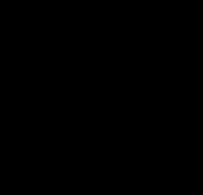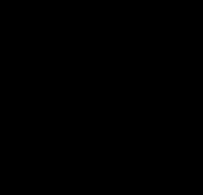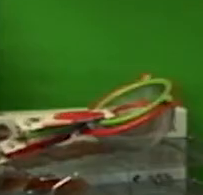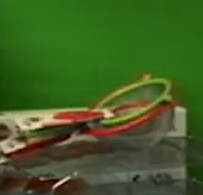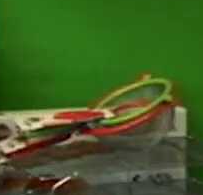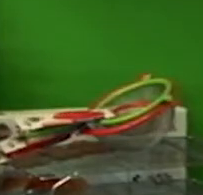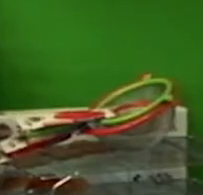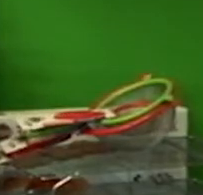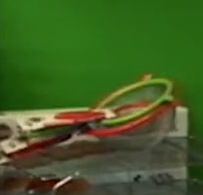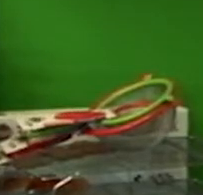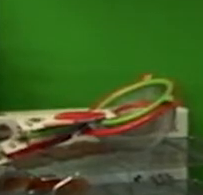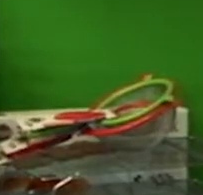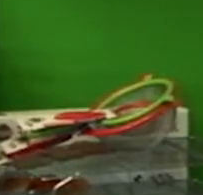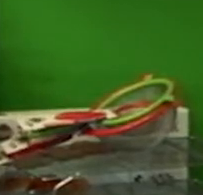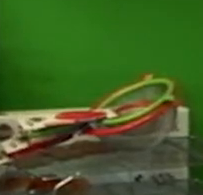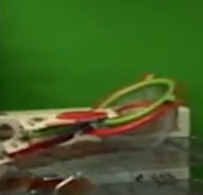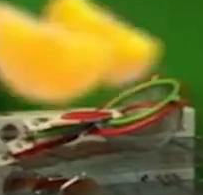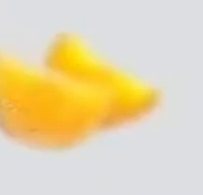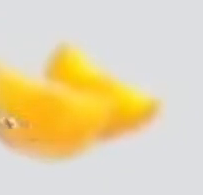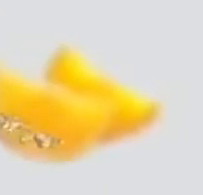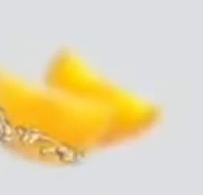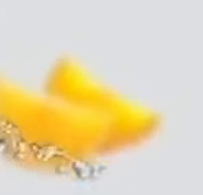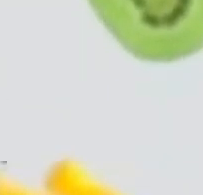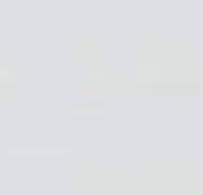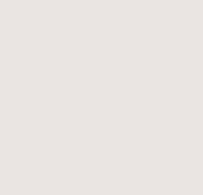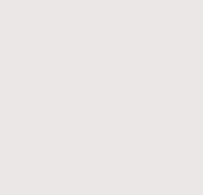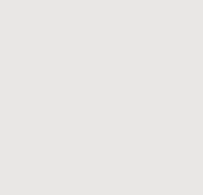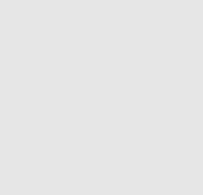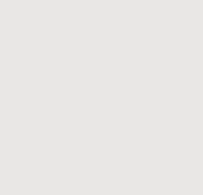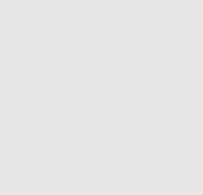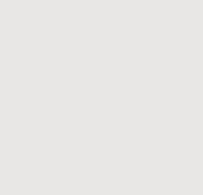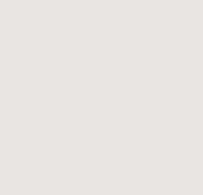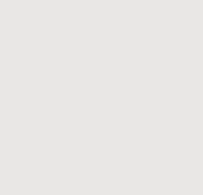Televisión. ¿Cómo están? ¡Bienvenidos!